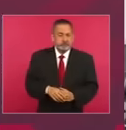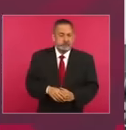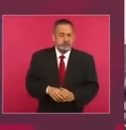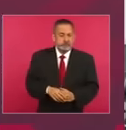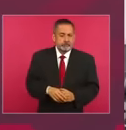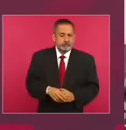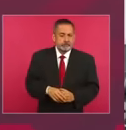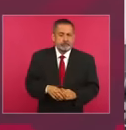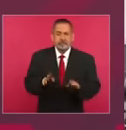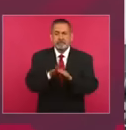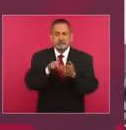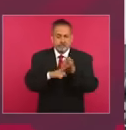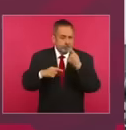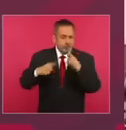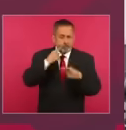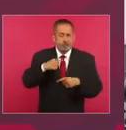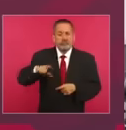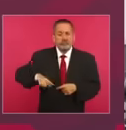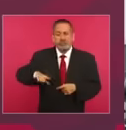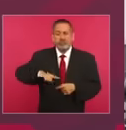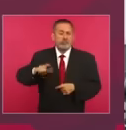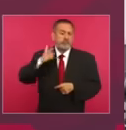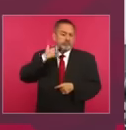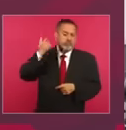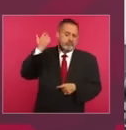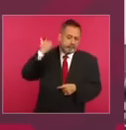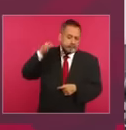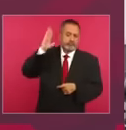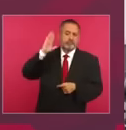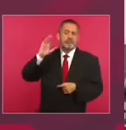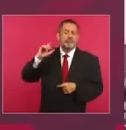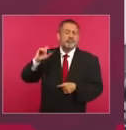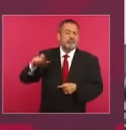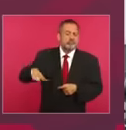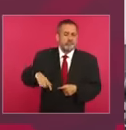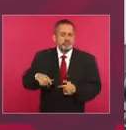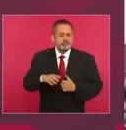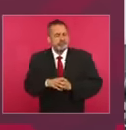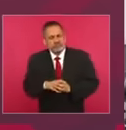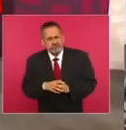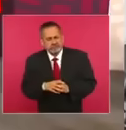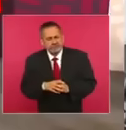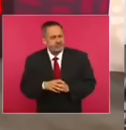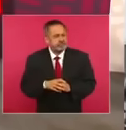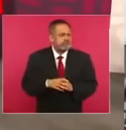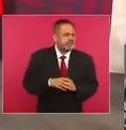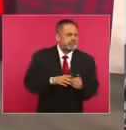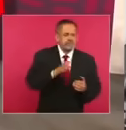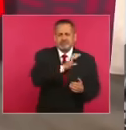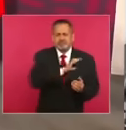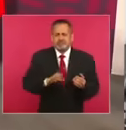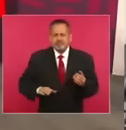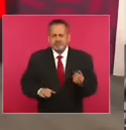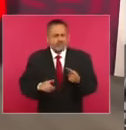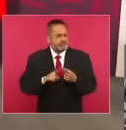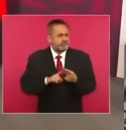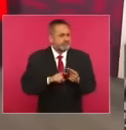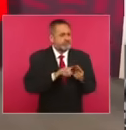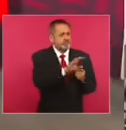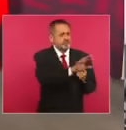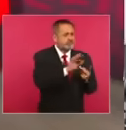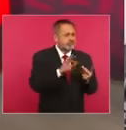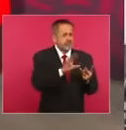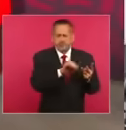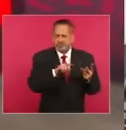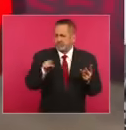los que estaban en el gobierno en aquel entonces hasta escogían ellos los candidatos de nosotros,